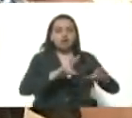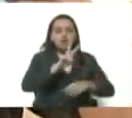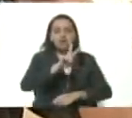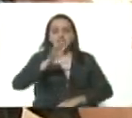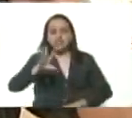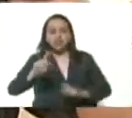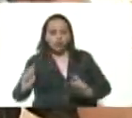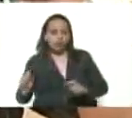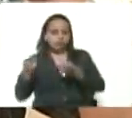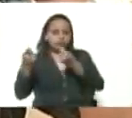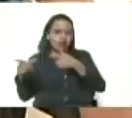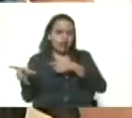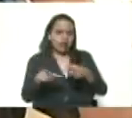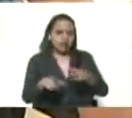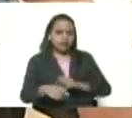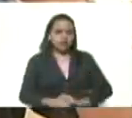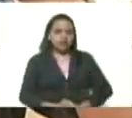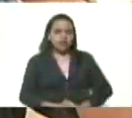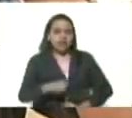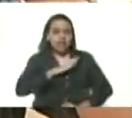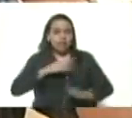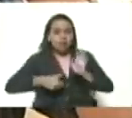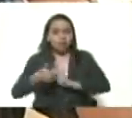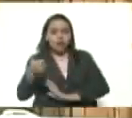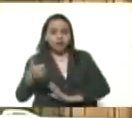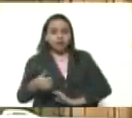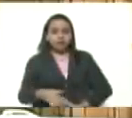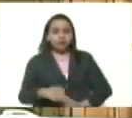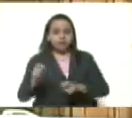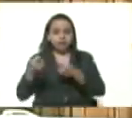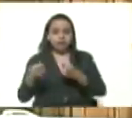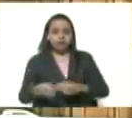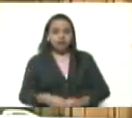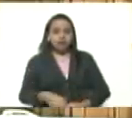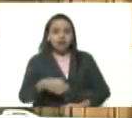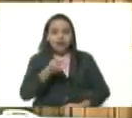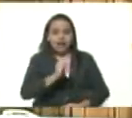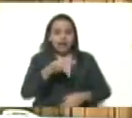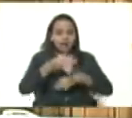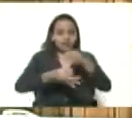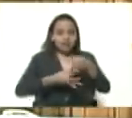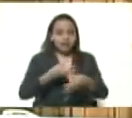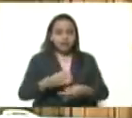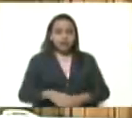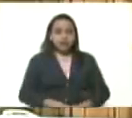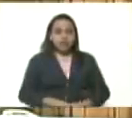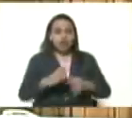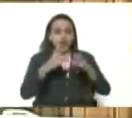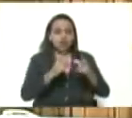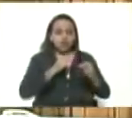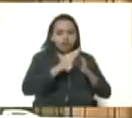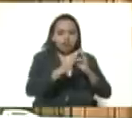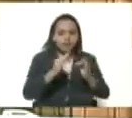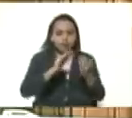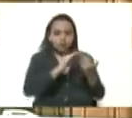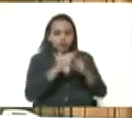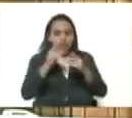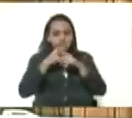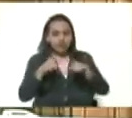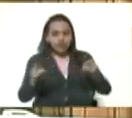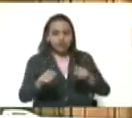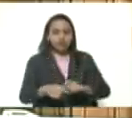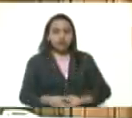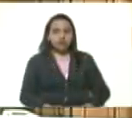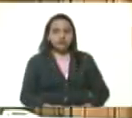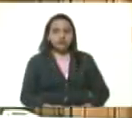825 casos recuperados. Tenemos también más recuperados que activos. Estás hablando de las PASI, que es distinto. Correcto. Al número de transmisión comunitaria. Correcto, correcto.